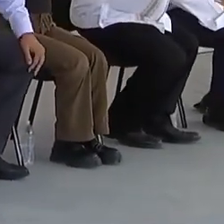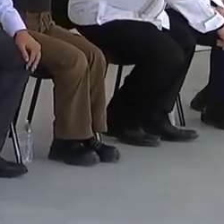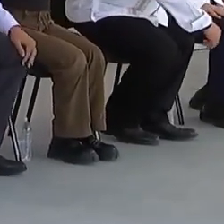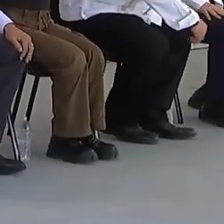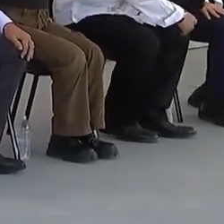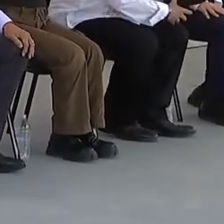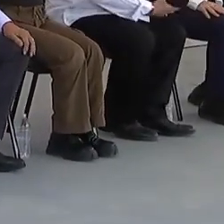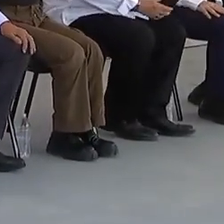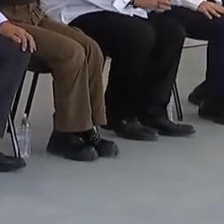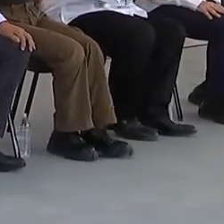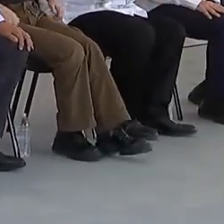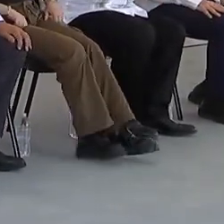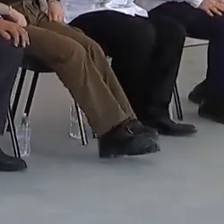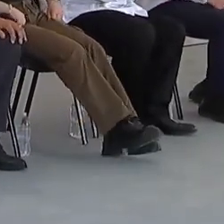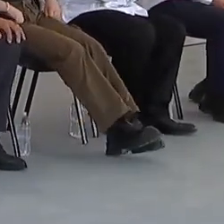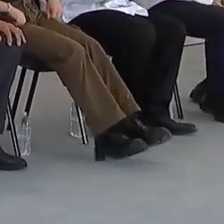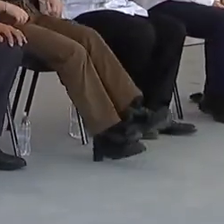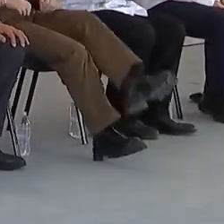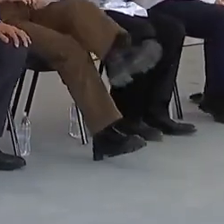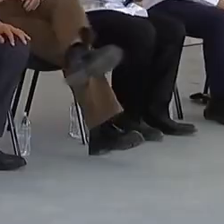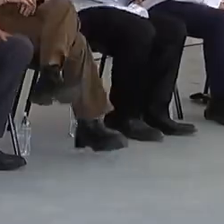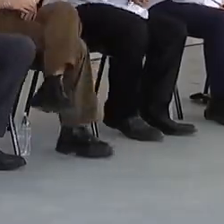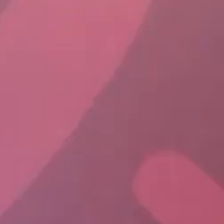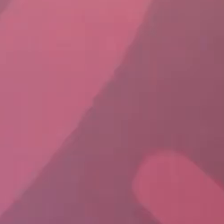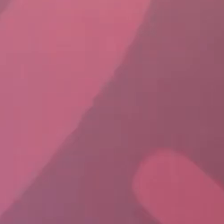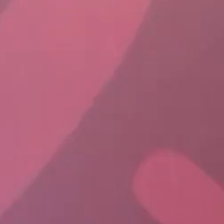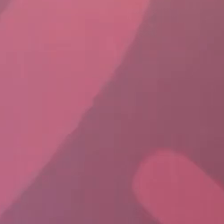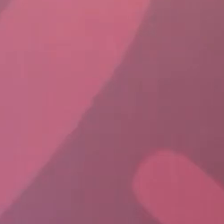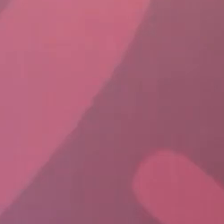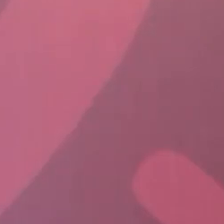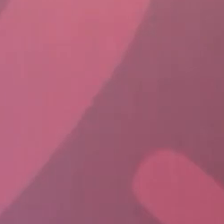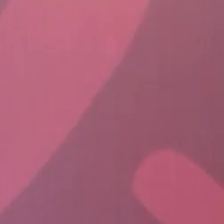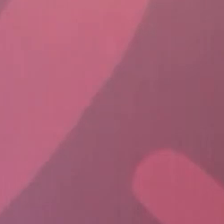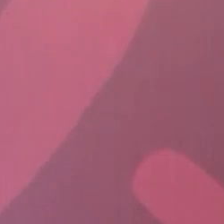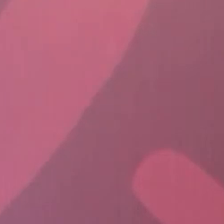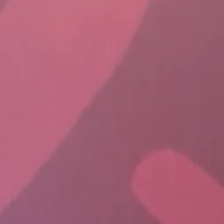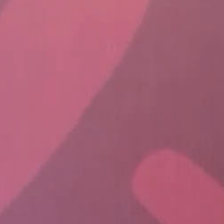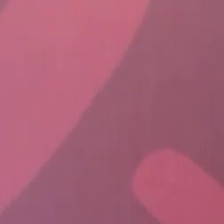Amigas, amigos de Sinaloa,